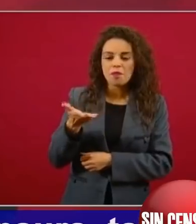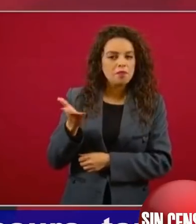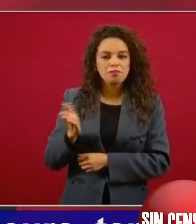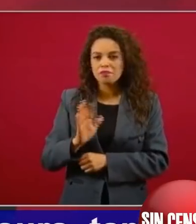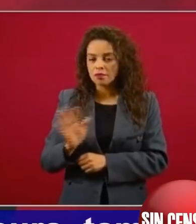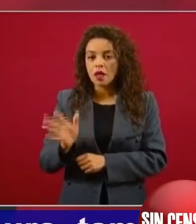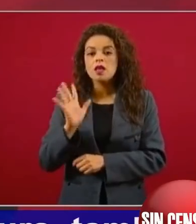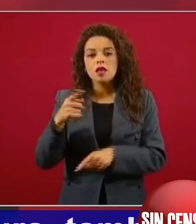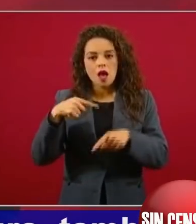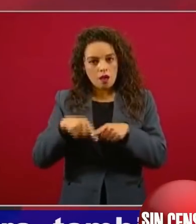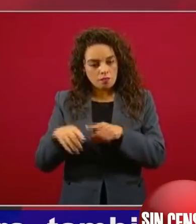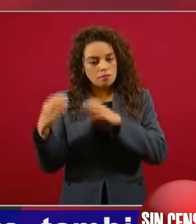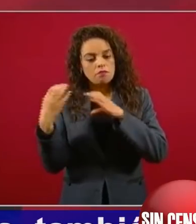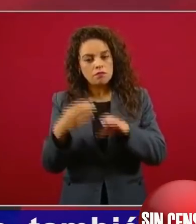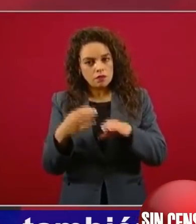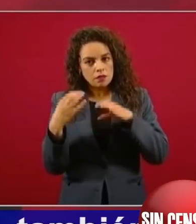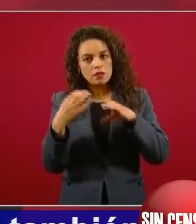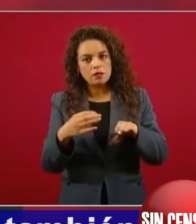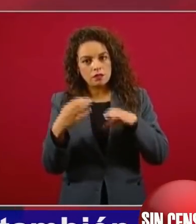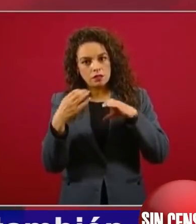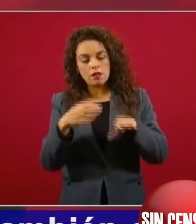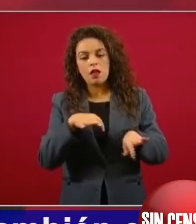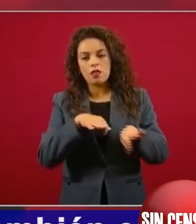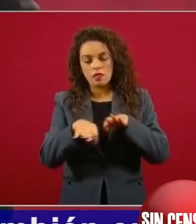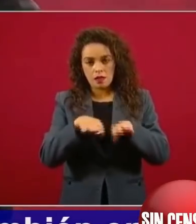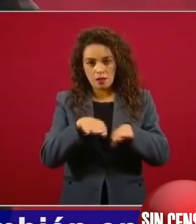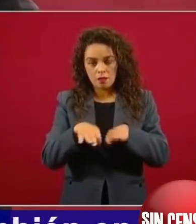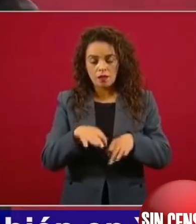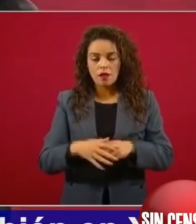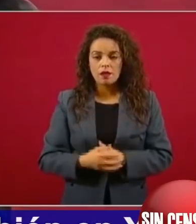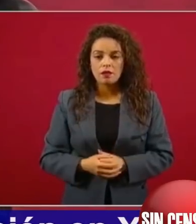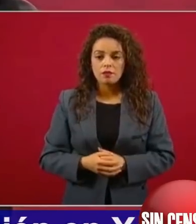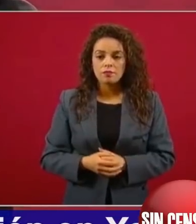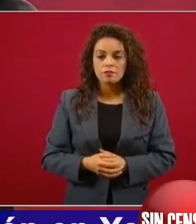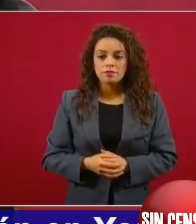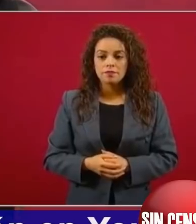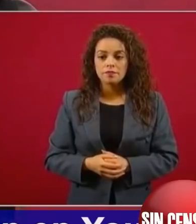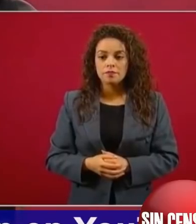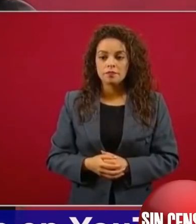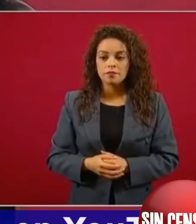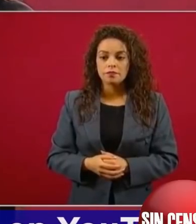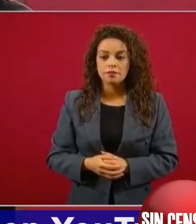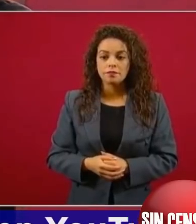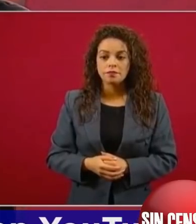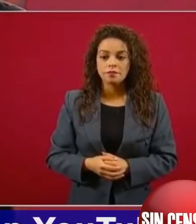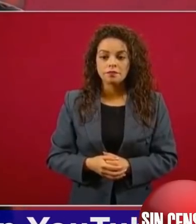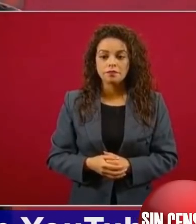creando empleos. El mes pasado,